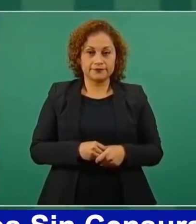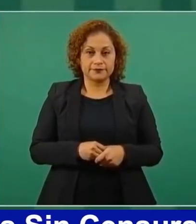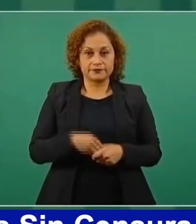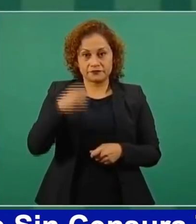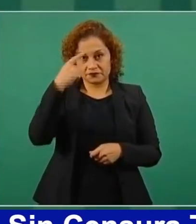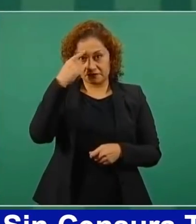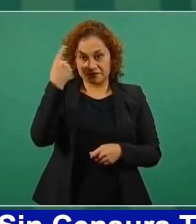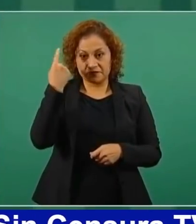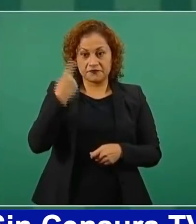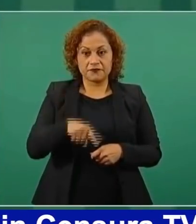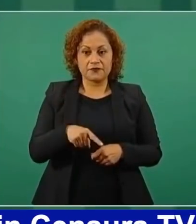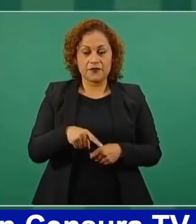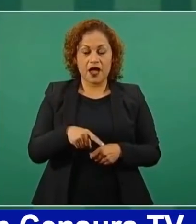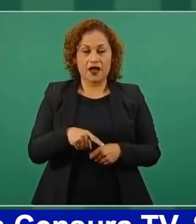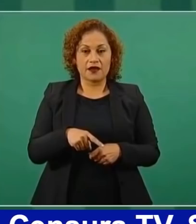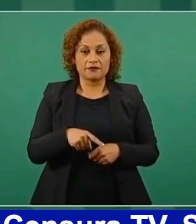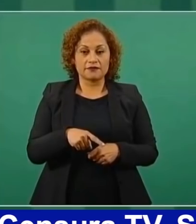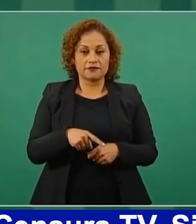extorsión